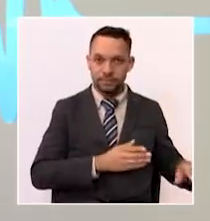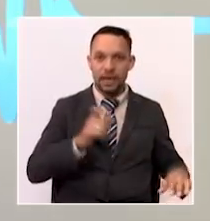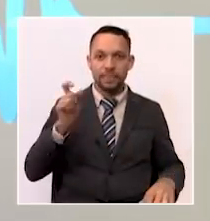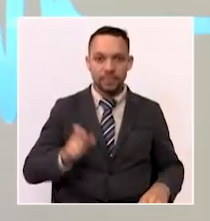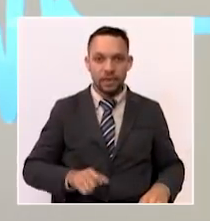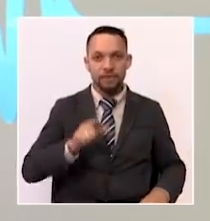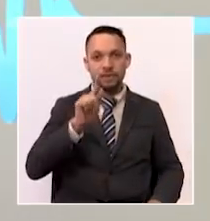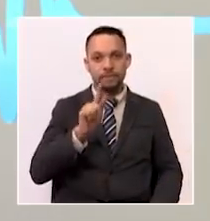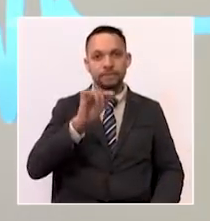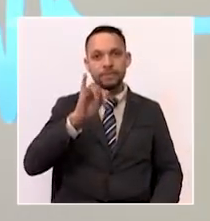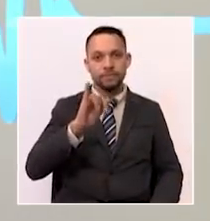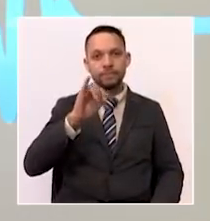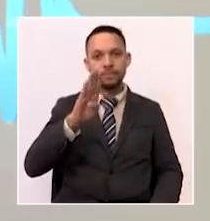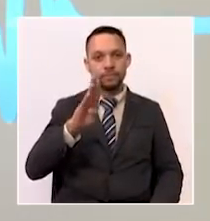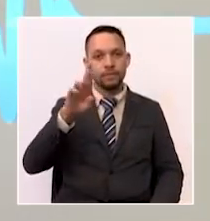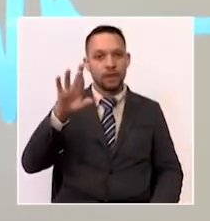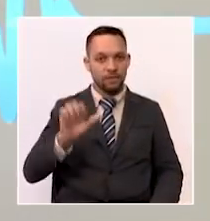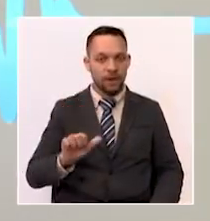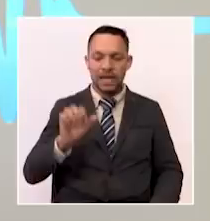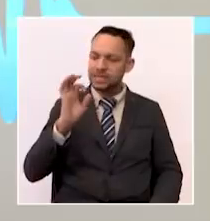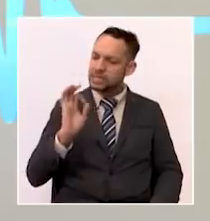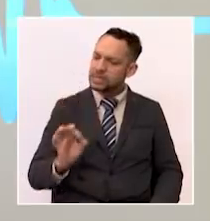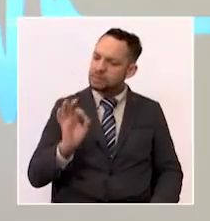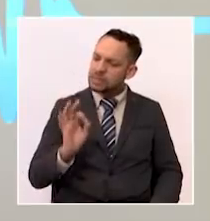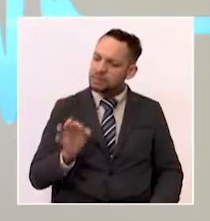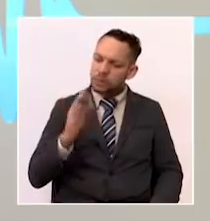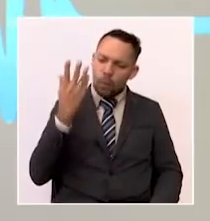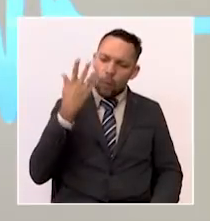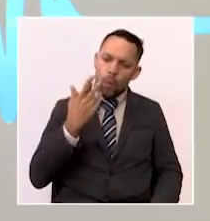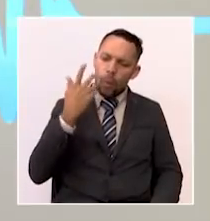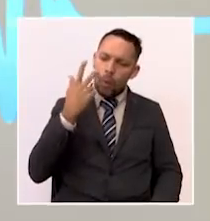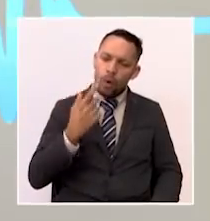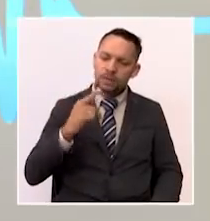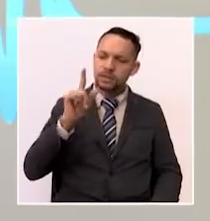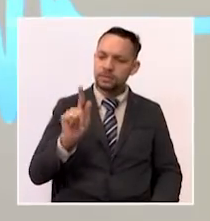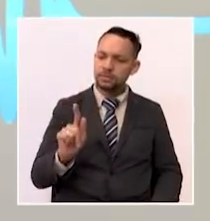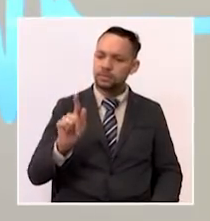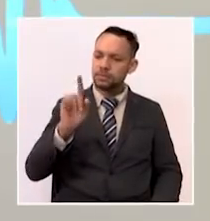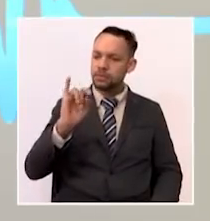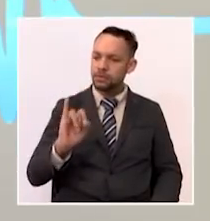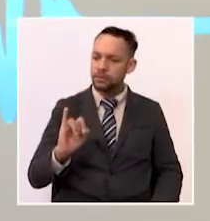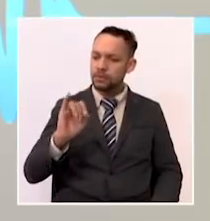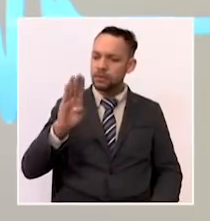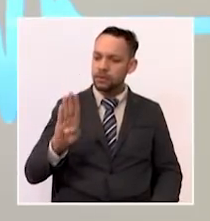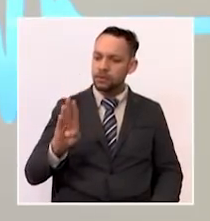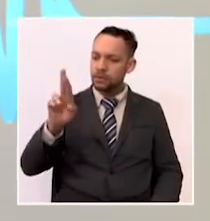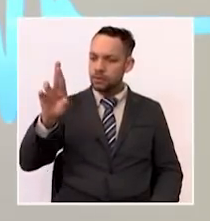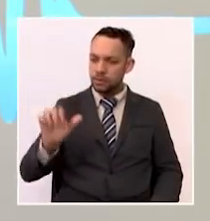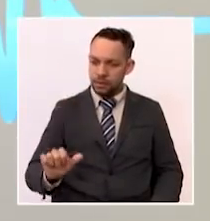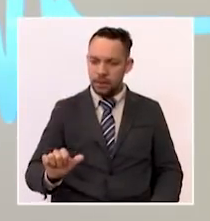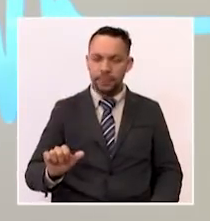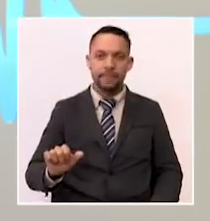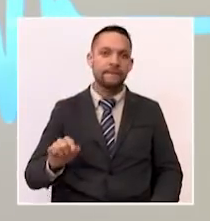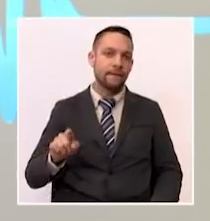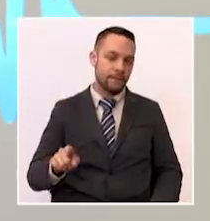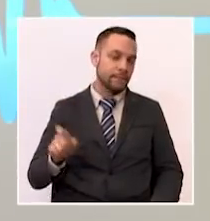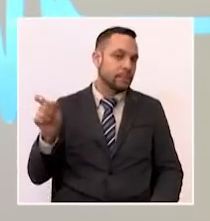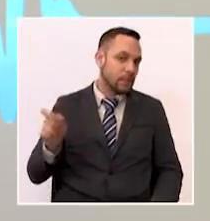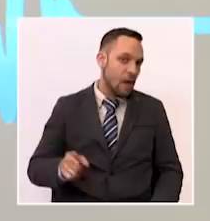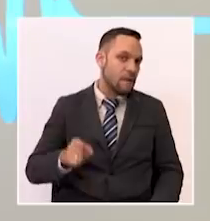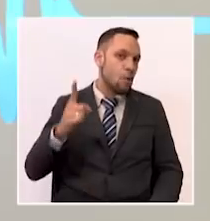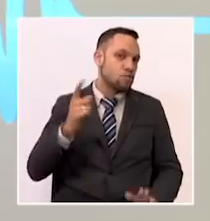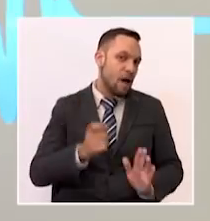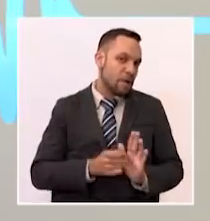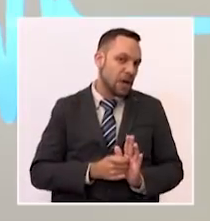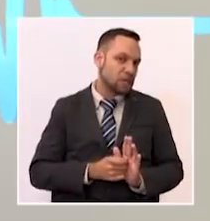que usar todo el tiempo fibra, todo el tiempo. Apenas mejoran su hábito intestinal, ya la fibra la pueden pasar a utilizar una vez al